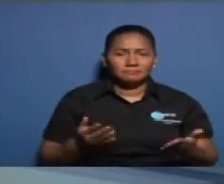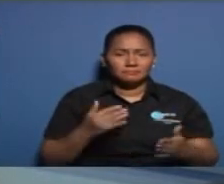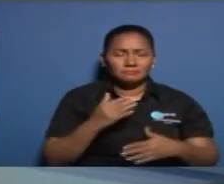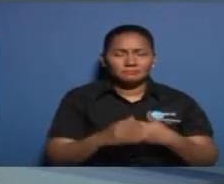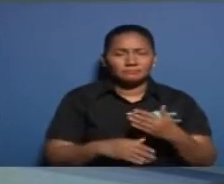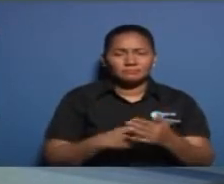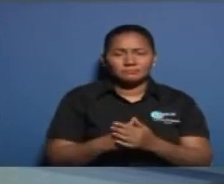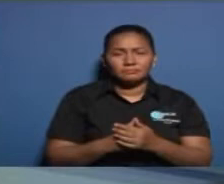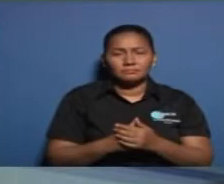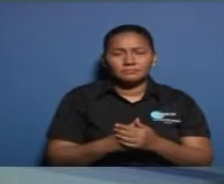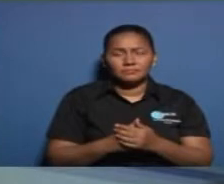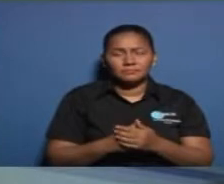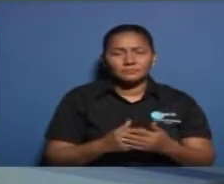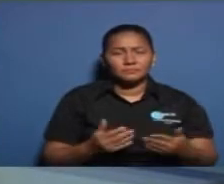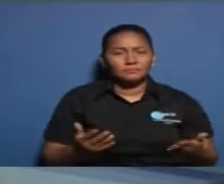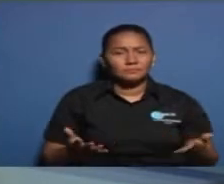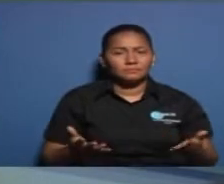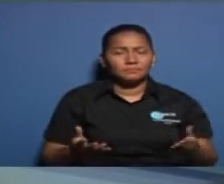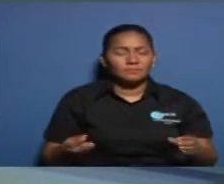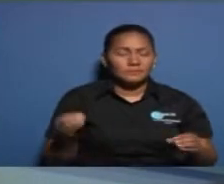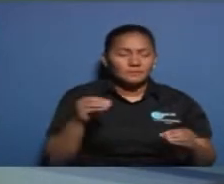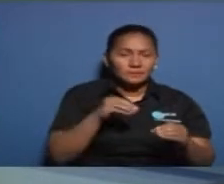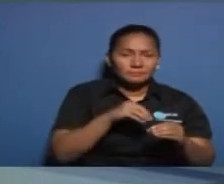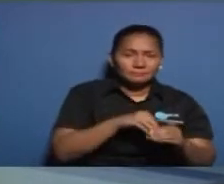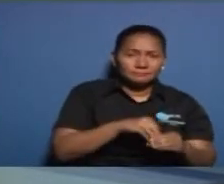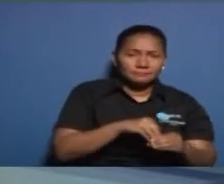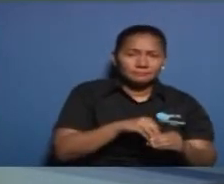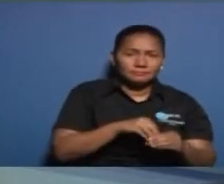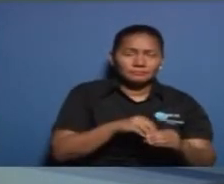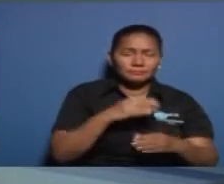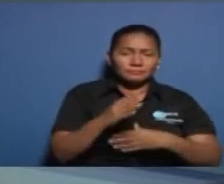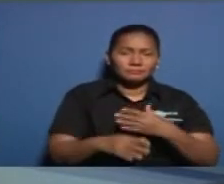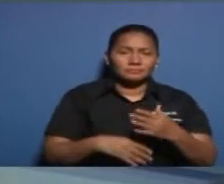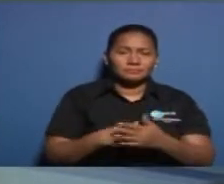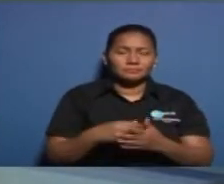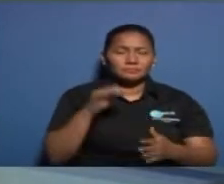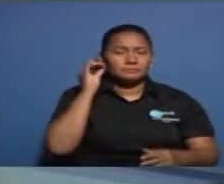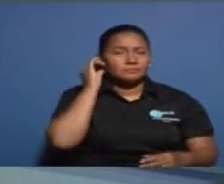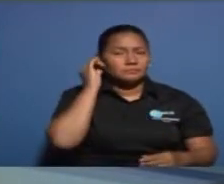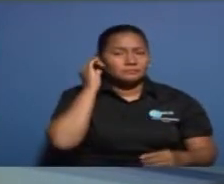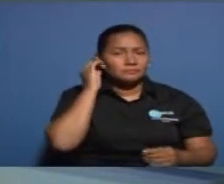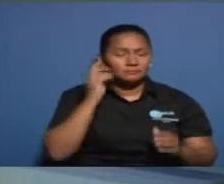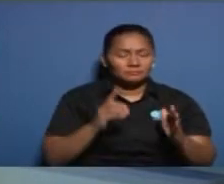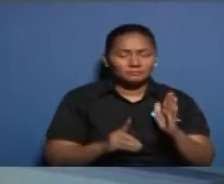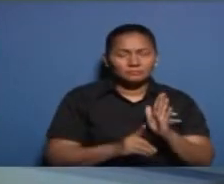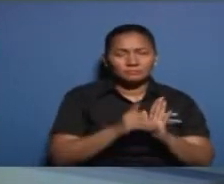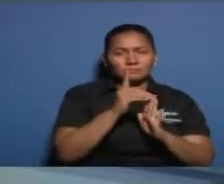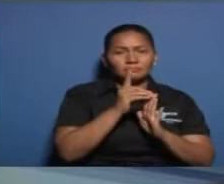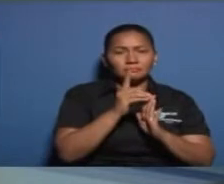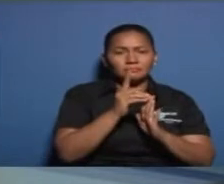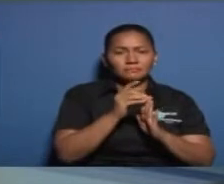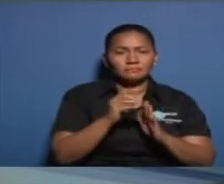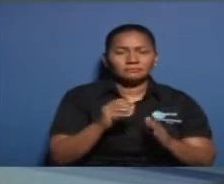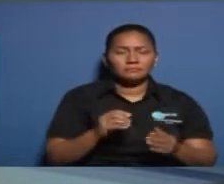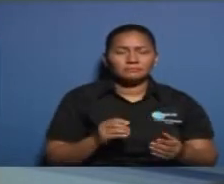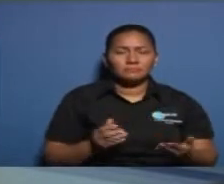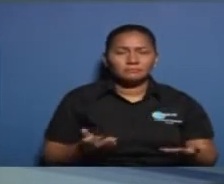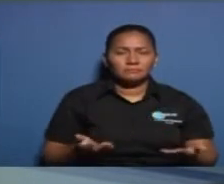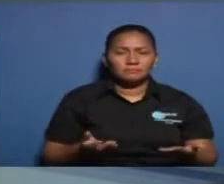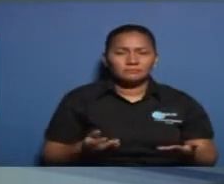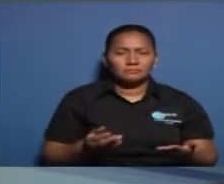mientras no se incorpore a todas las mujeres al desarrollo socioeconómico a la dirección política